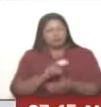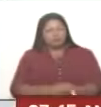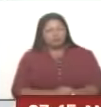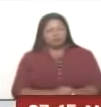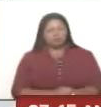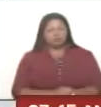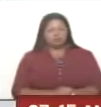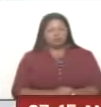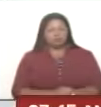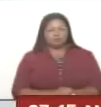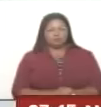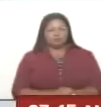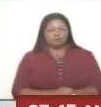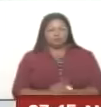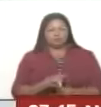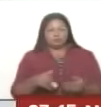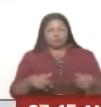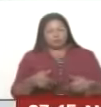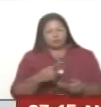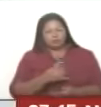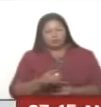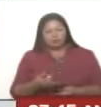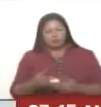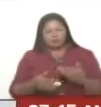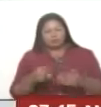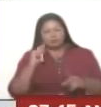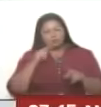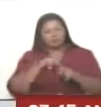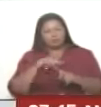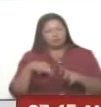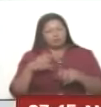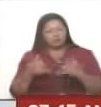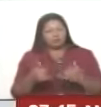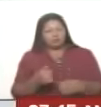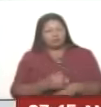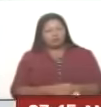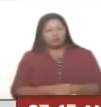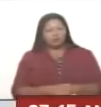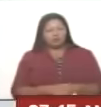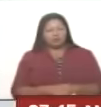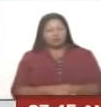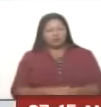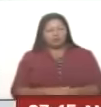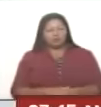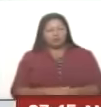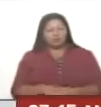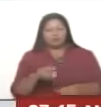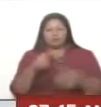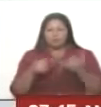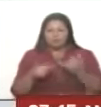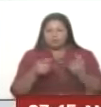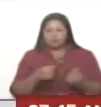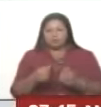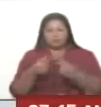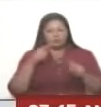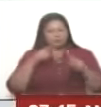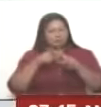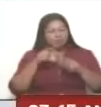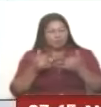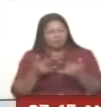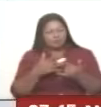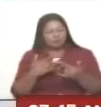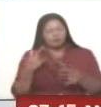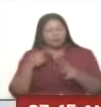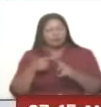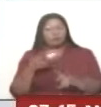la pobreza y el hambre del pueblo. Nosotros no, nosotros la herramienta económica tiene un fin, un propósito social,